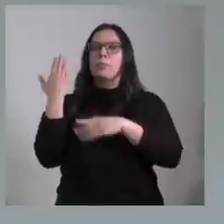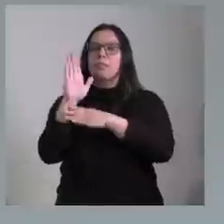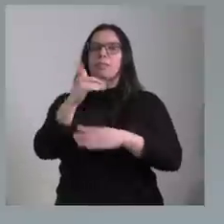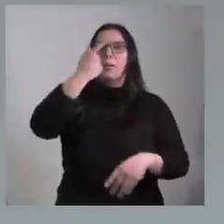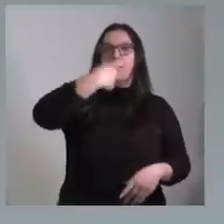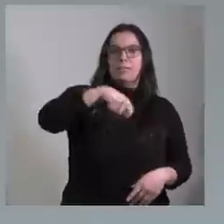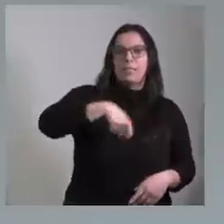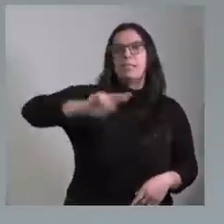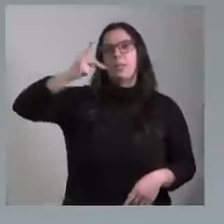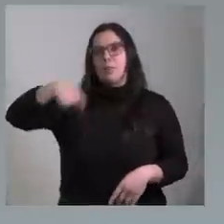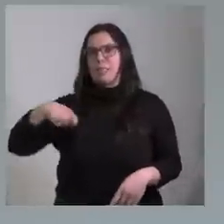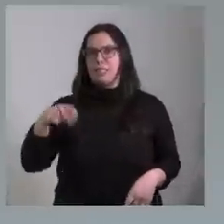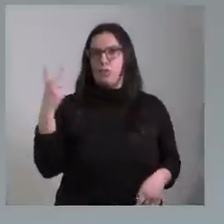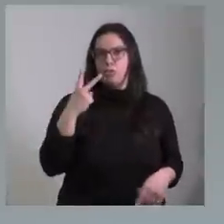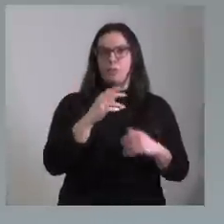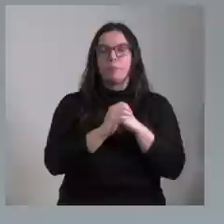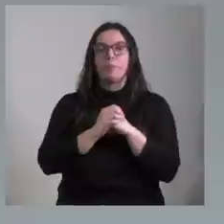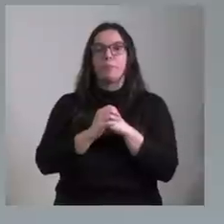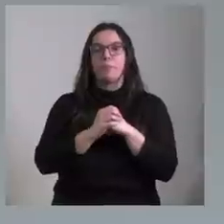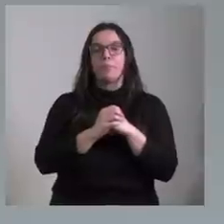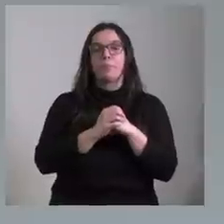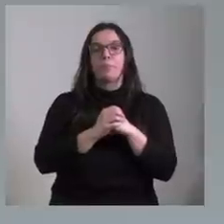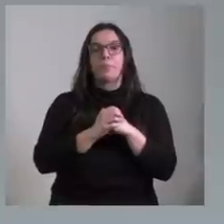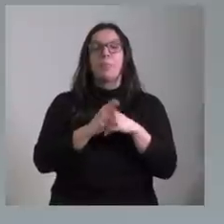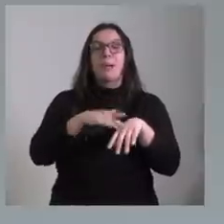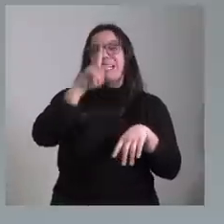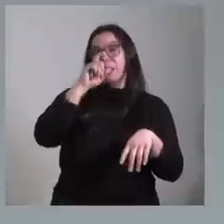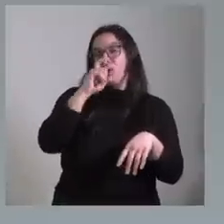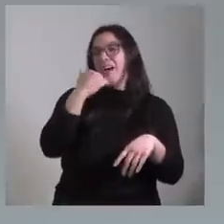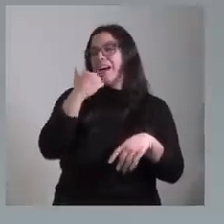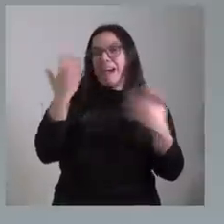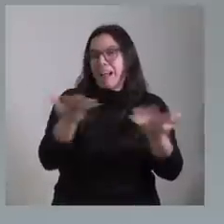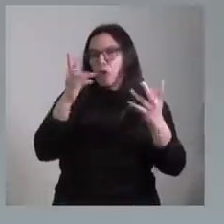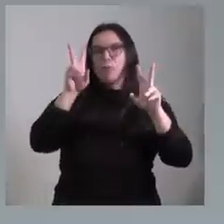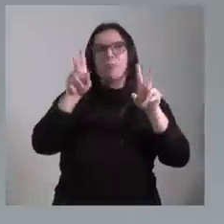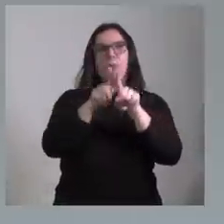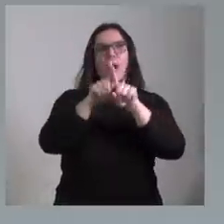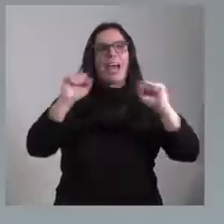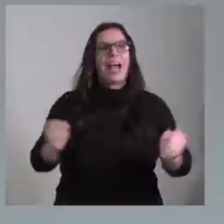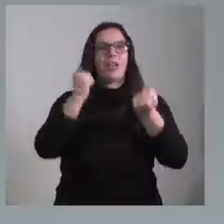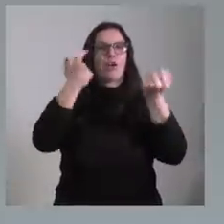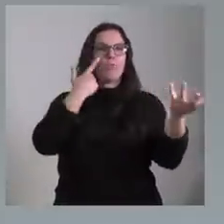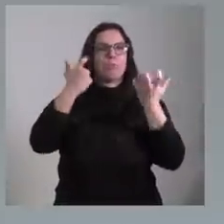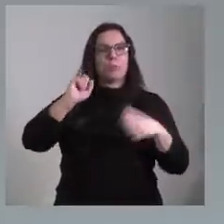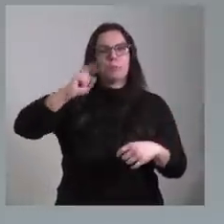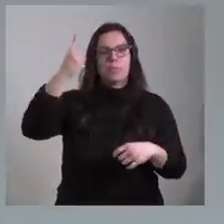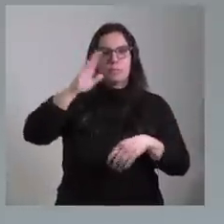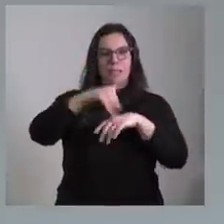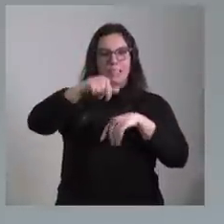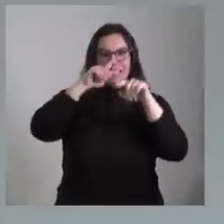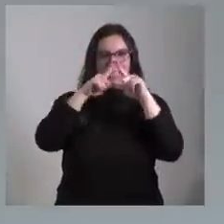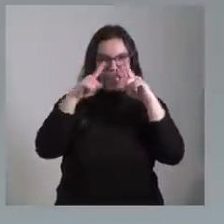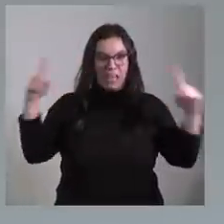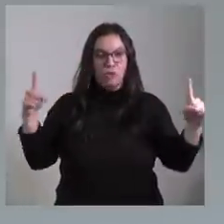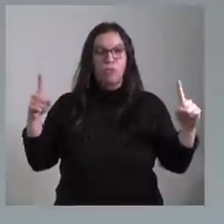vicepresidente de la junta de Castilla y león de esta perspectiva quizá por recordar alguna de las acciones más importantes que se van a impulsar en este ejercicio que justo